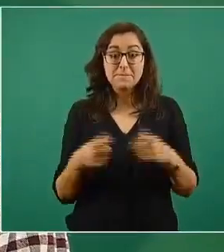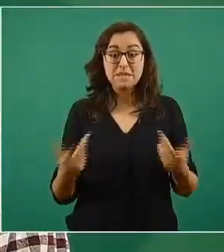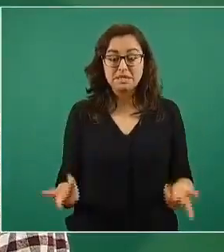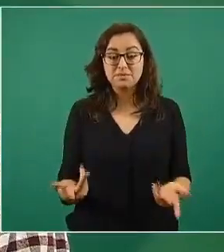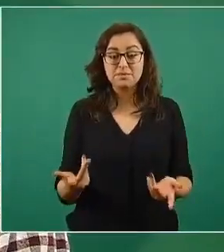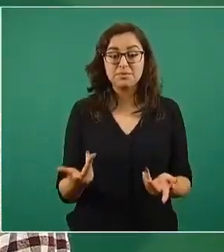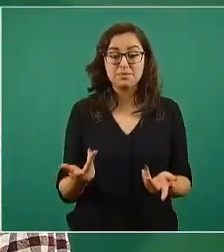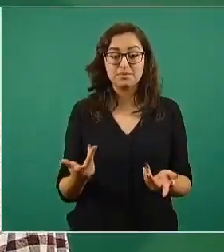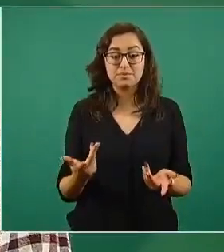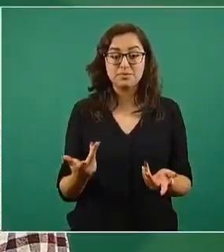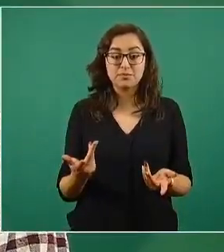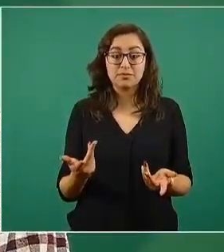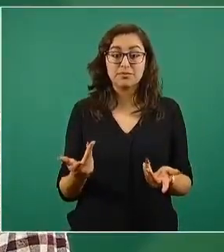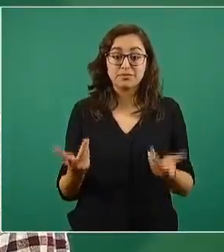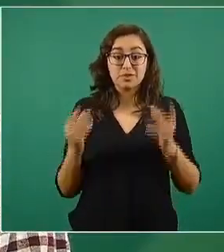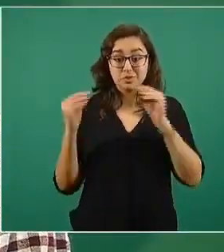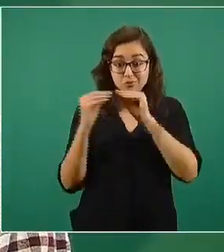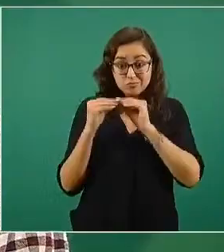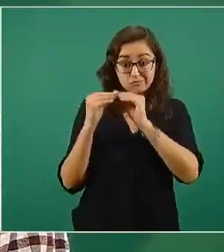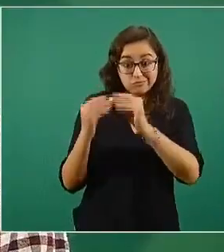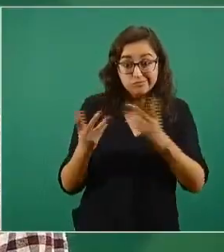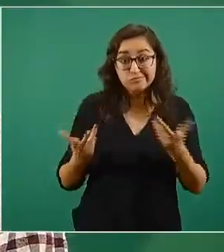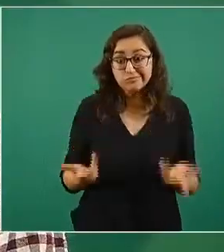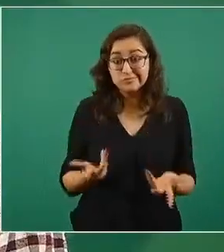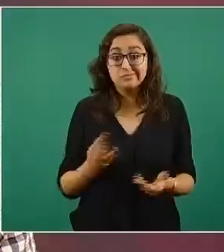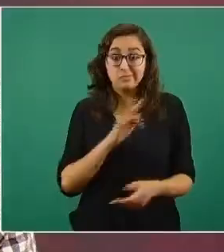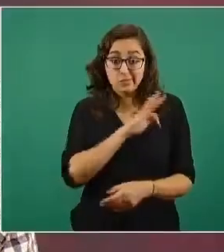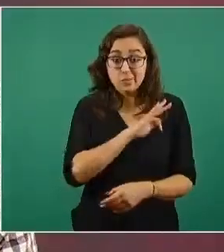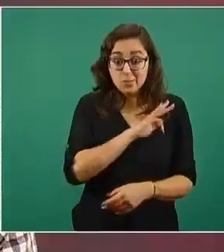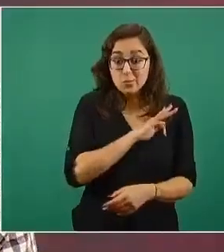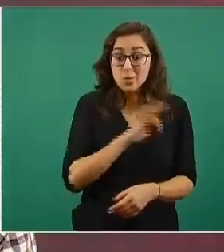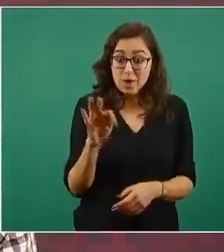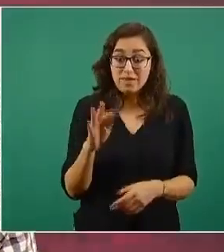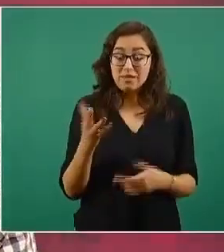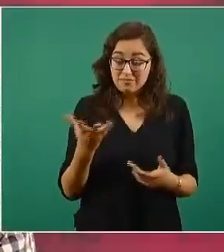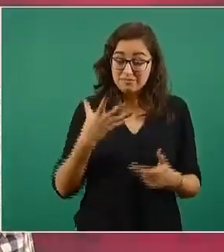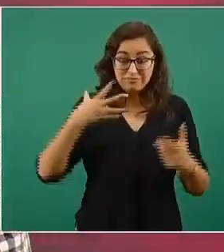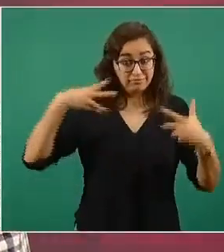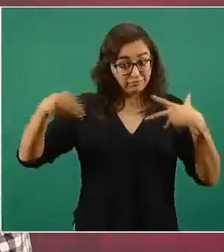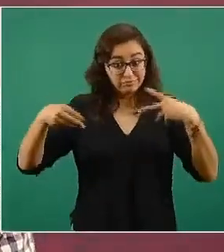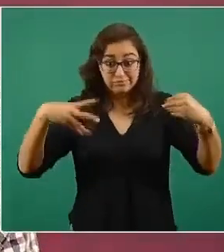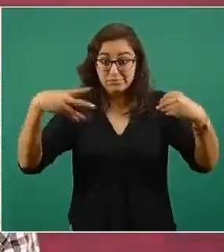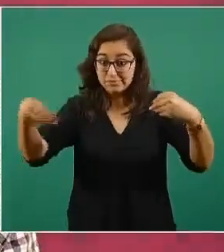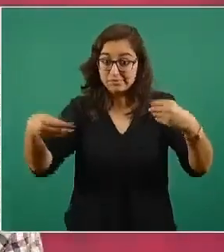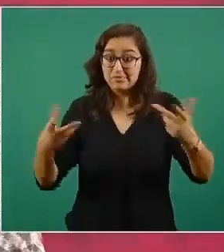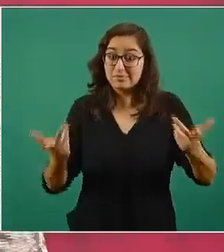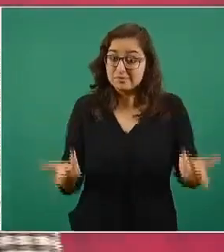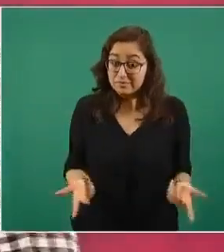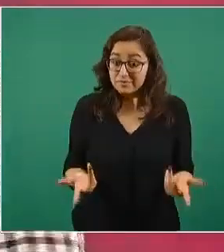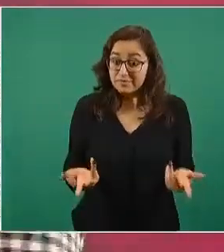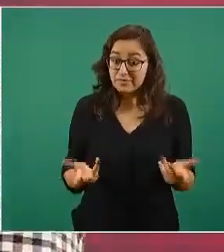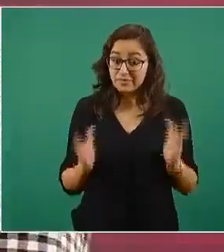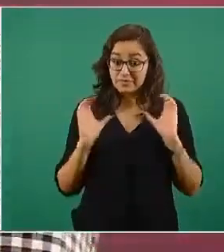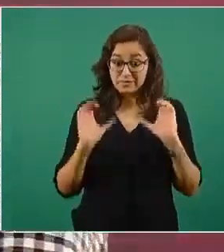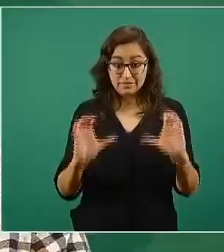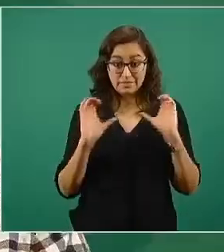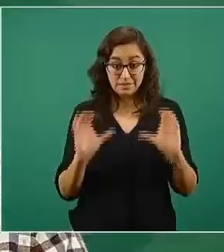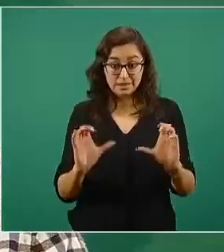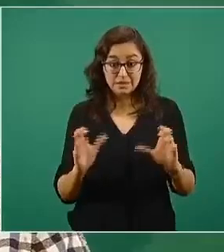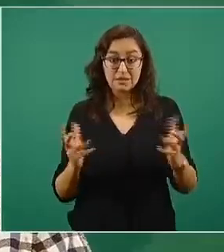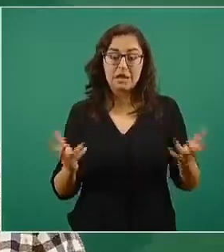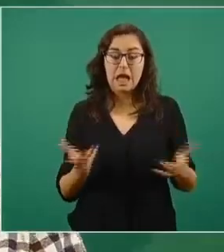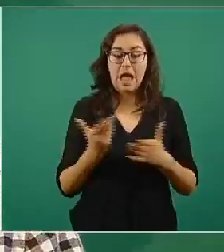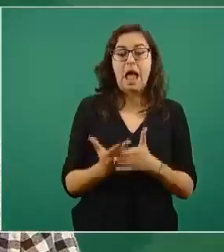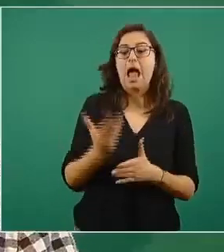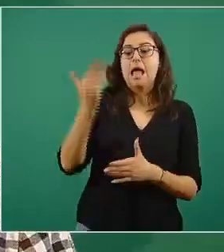vía respiratoria puede causar esto. Entonces, mejor abstenerse. Tener en claro, ya una vez vino la doctora Letze de la